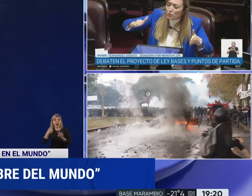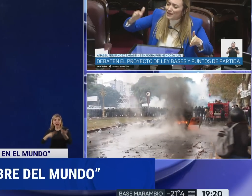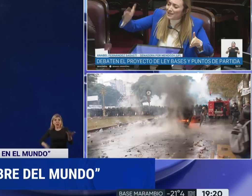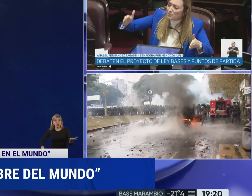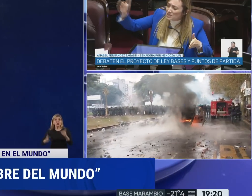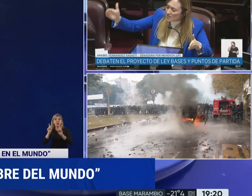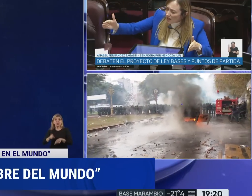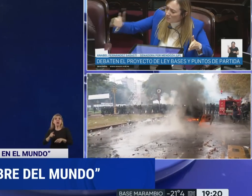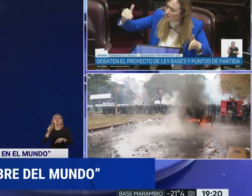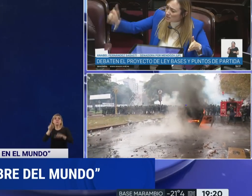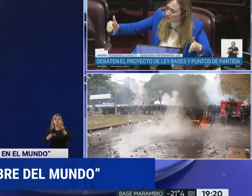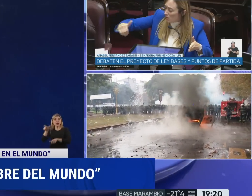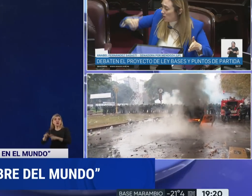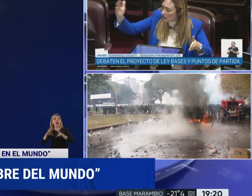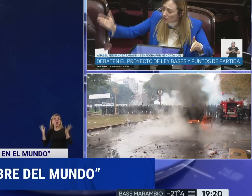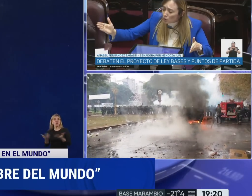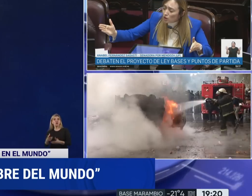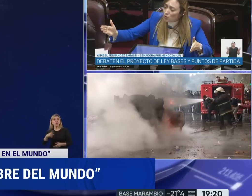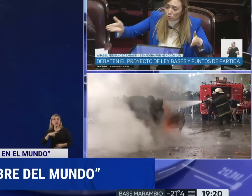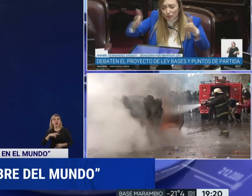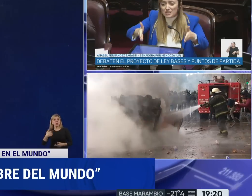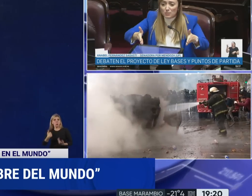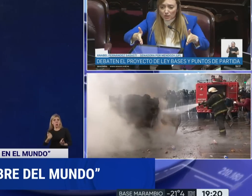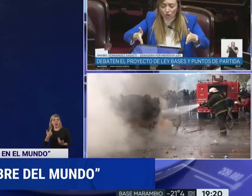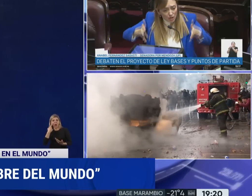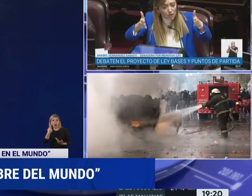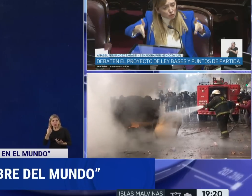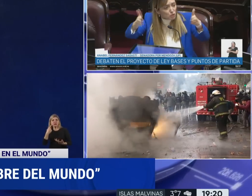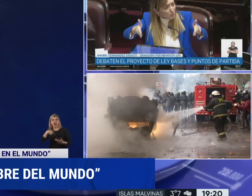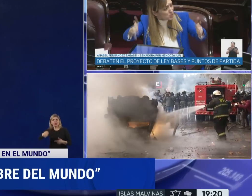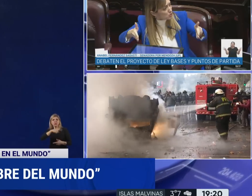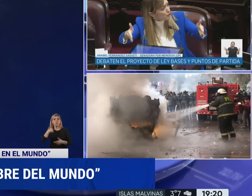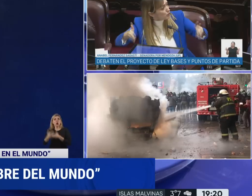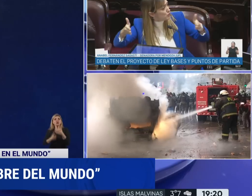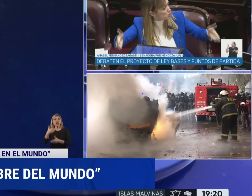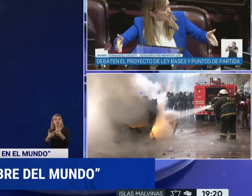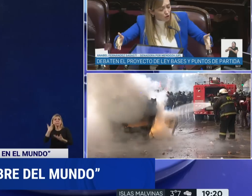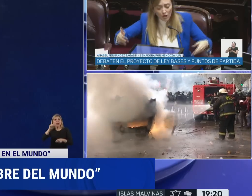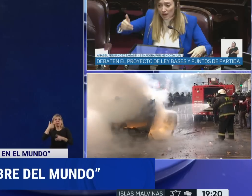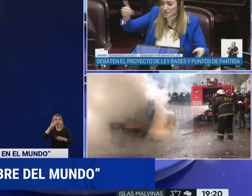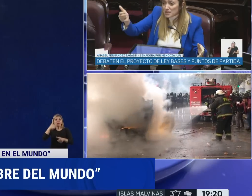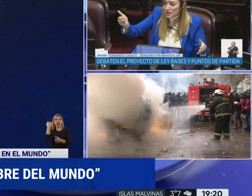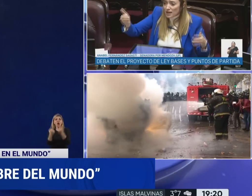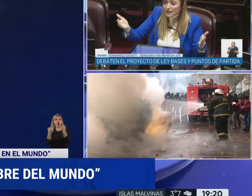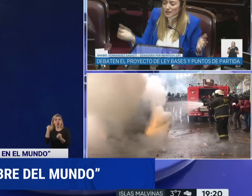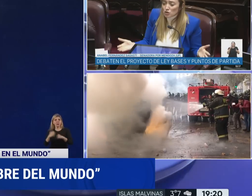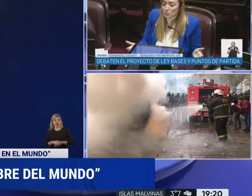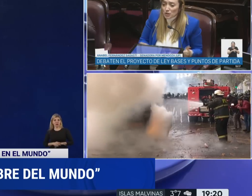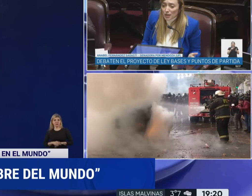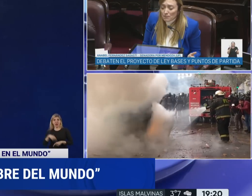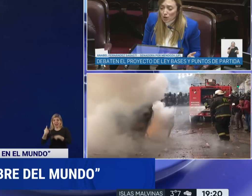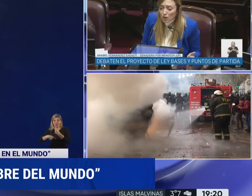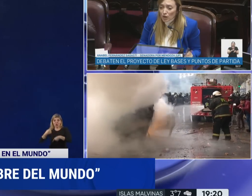actores del mundo privado puedan tomar el conocimiento de aquellas que ya hicieron el proceso de descubrimiento económico y